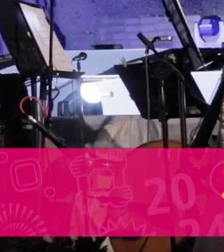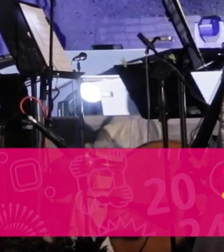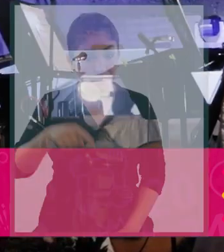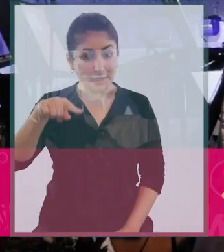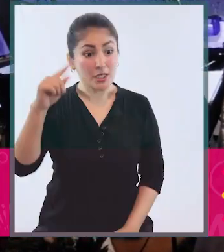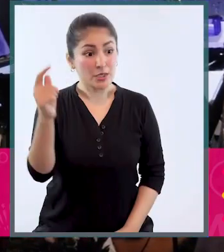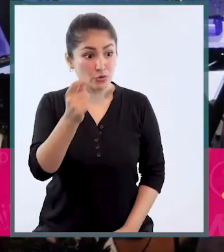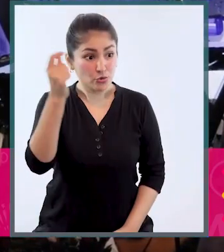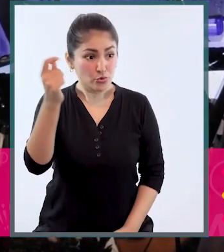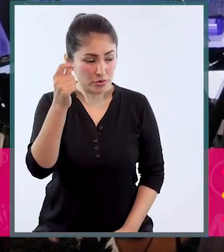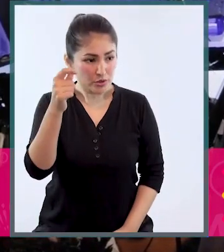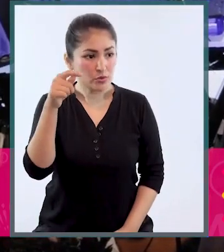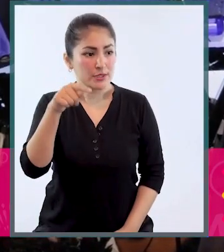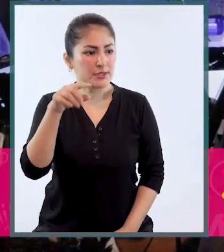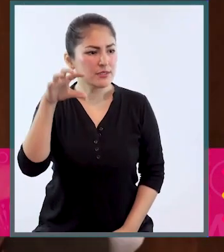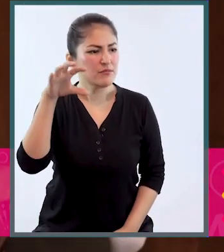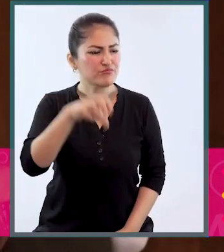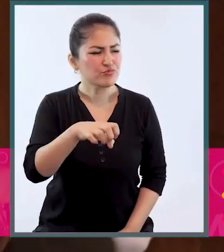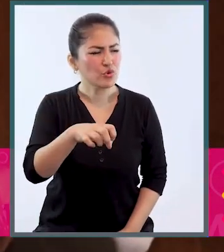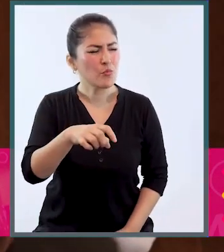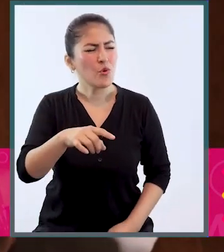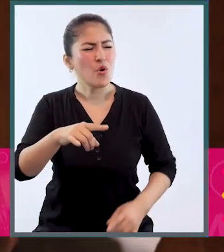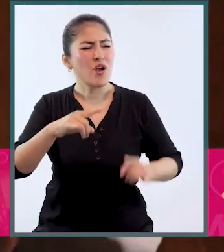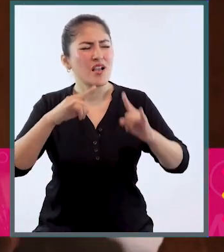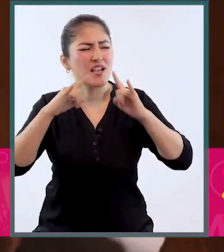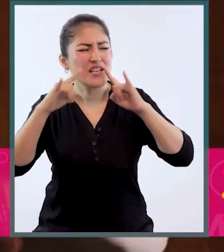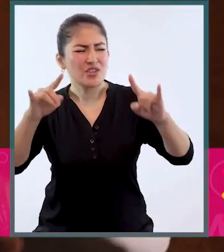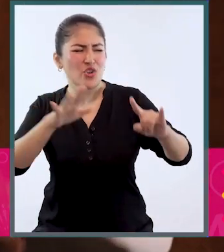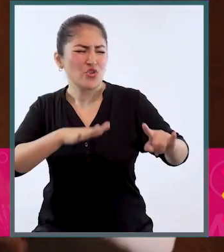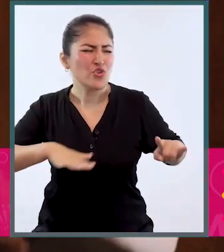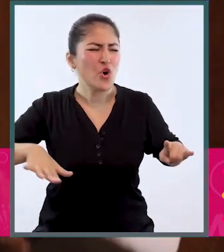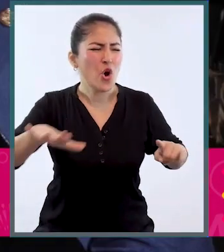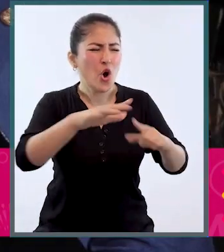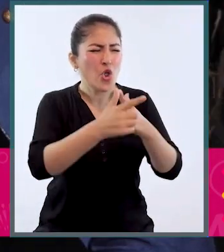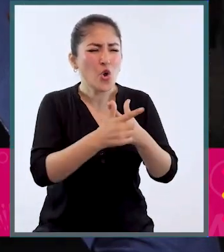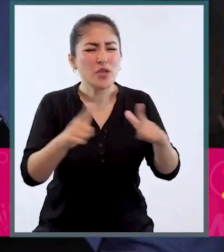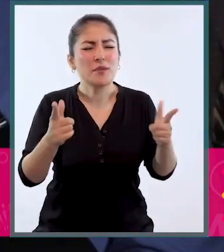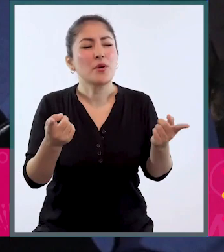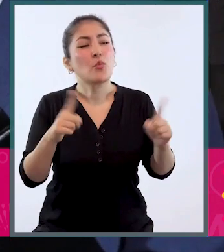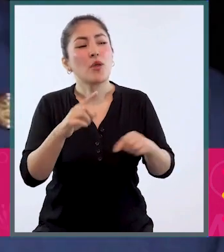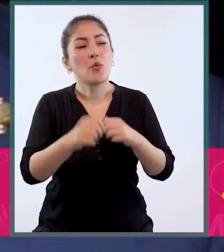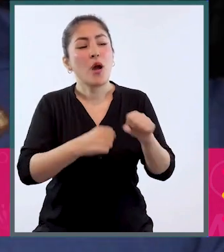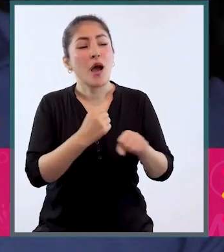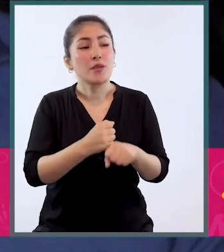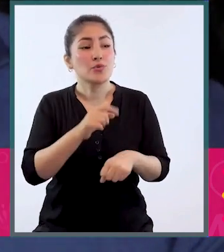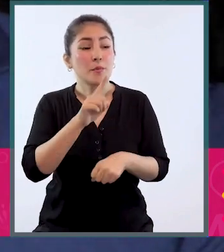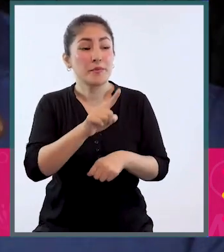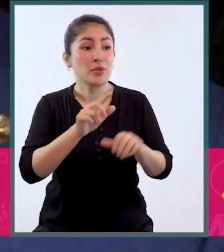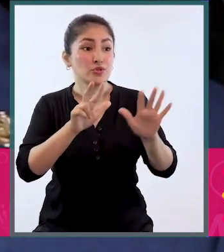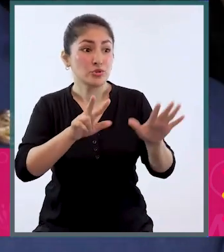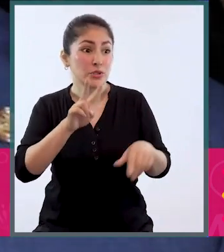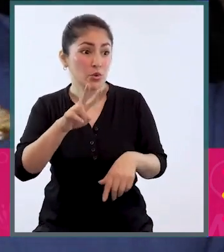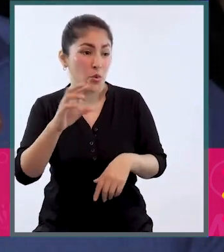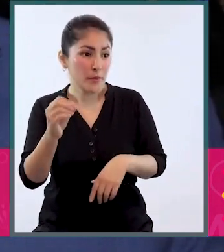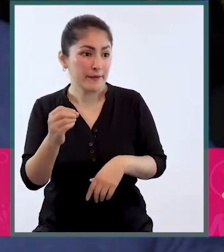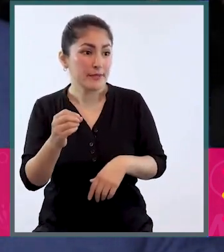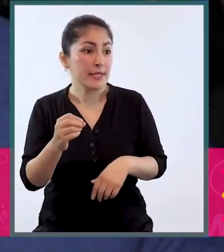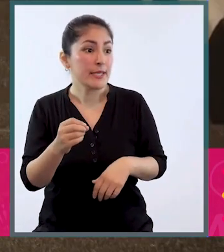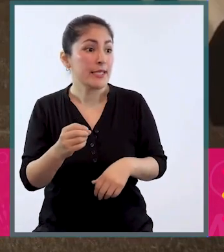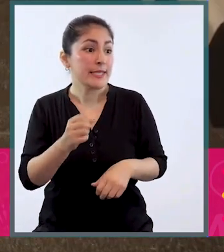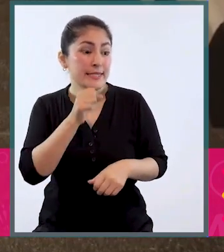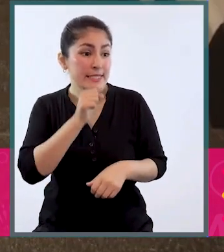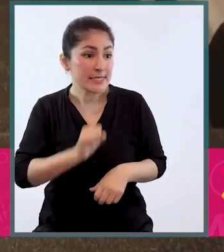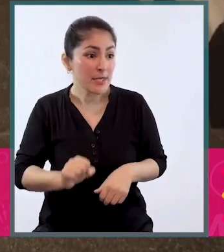En Trujillo se dio el primer grito de libertad el 29 de diciembre de 1820. Eso permitió a San Martín